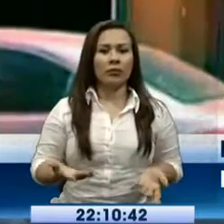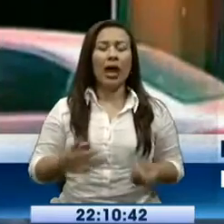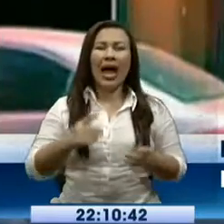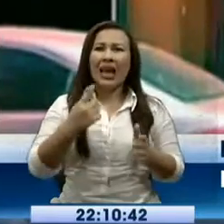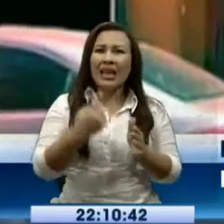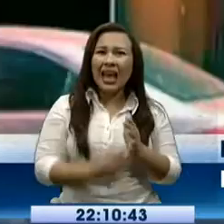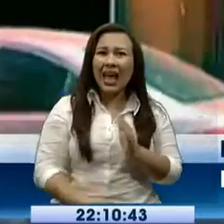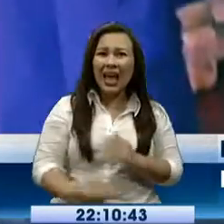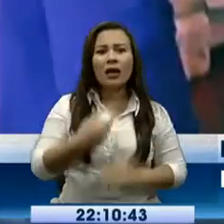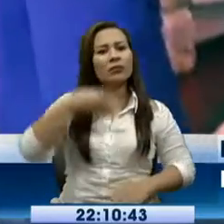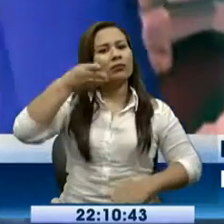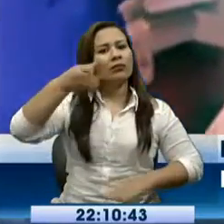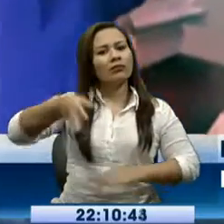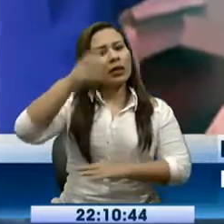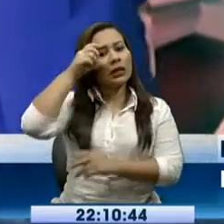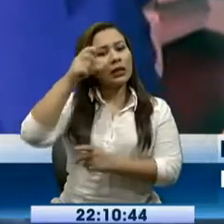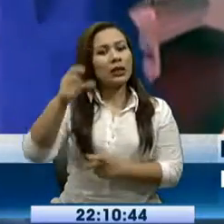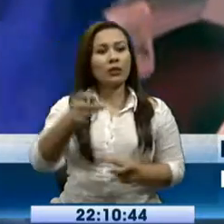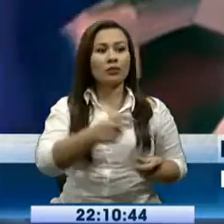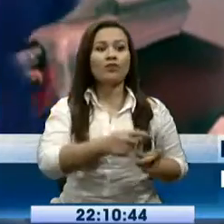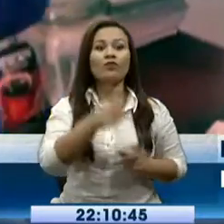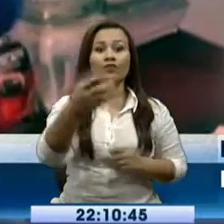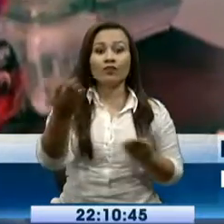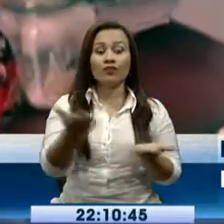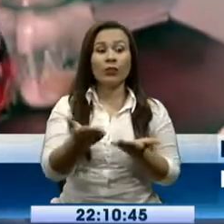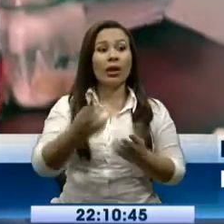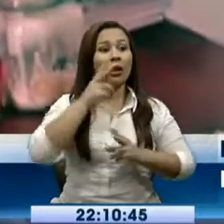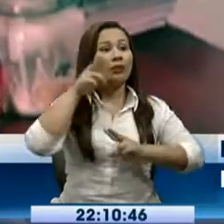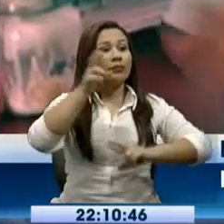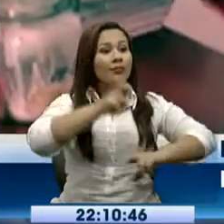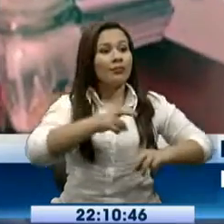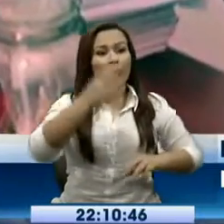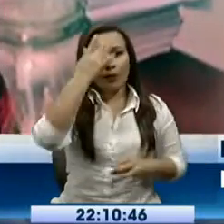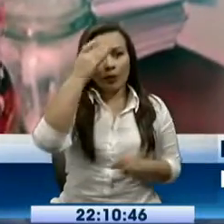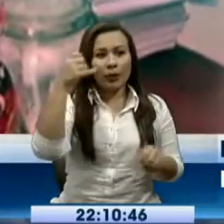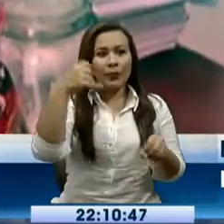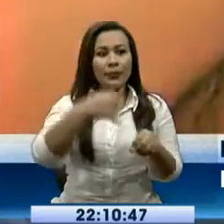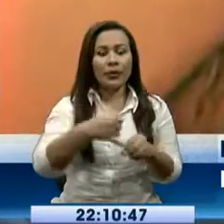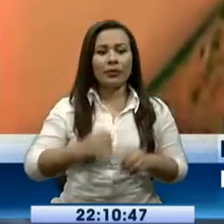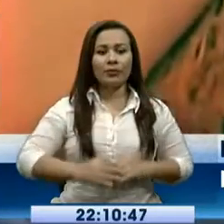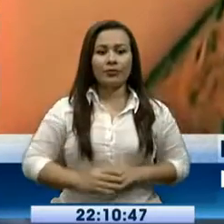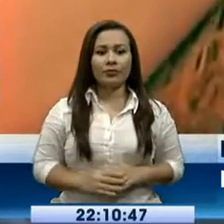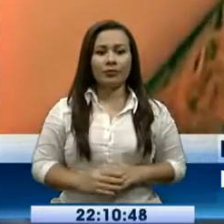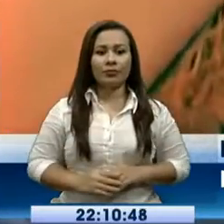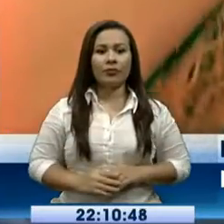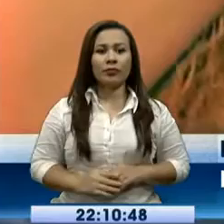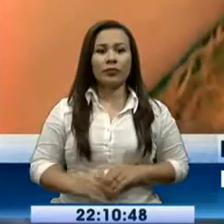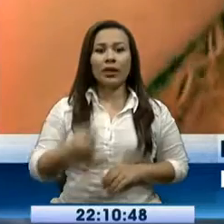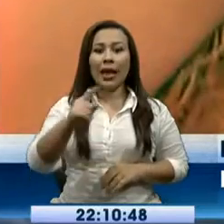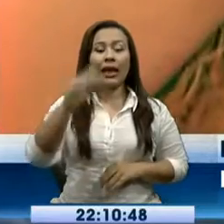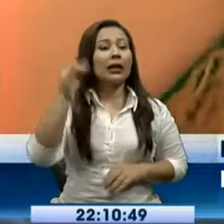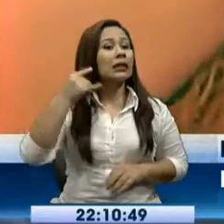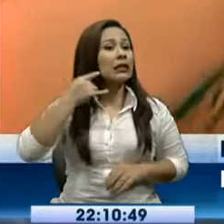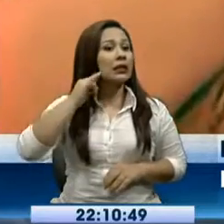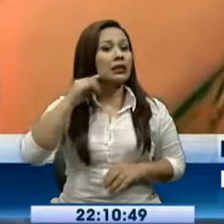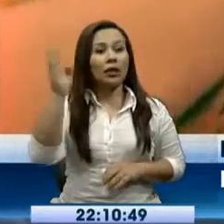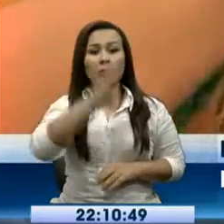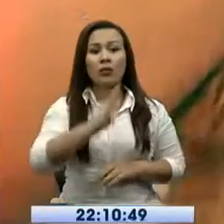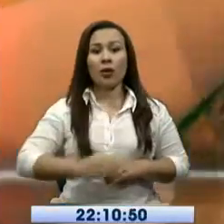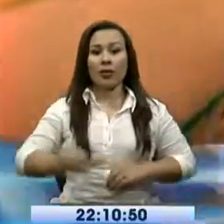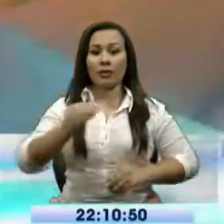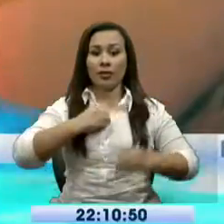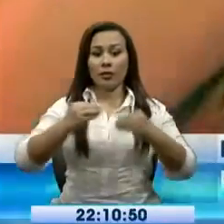en la Fiscalía de Daule, donde se investiga el caso por el presunto delito de violación. Ella nunca me lo dijo porque papá la